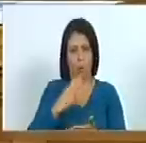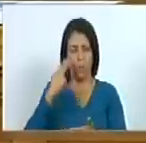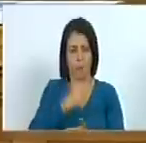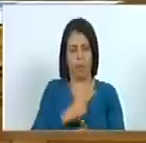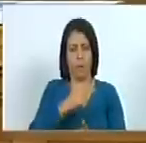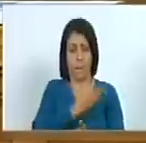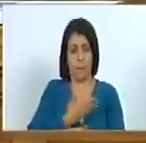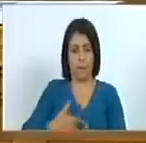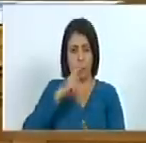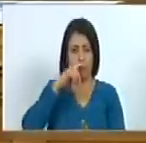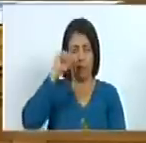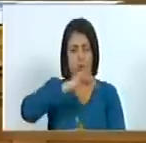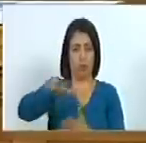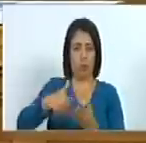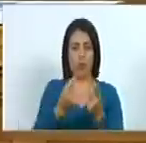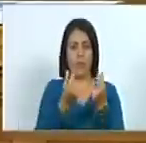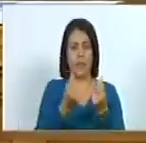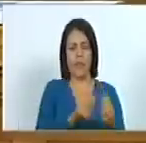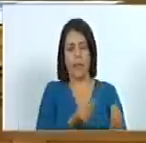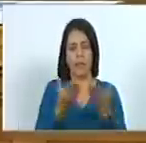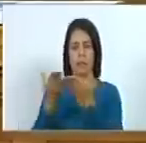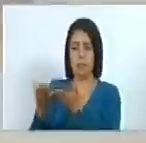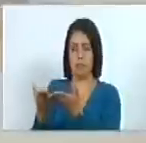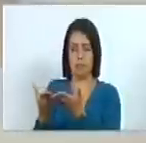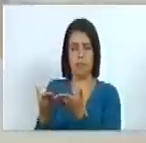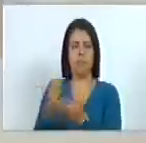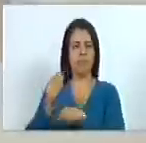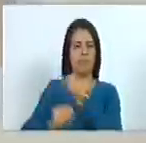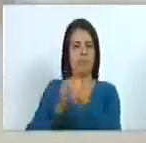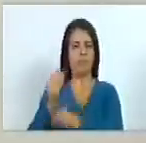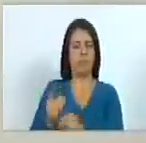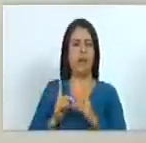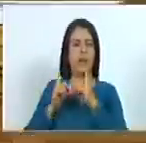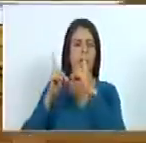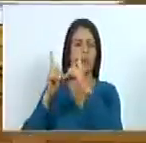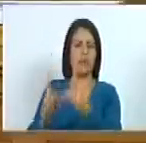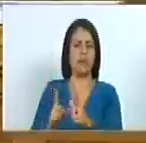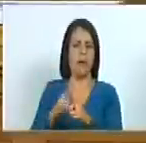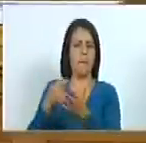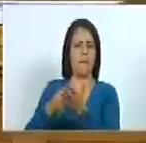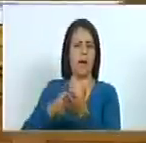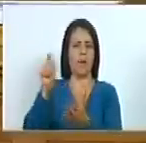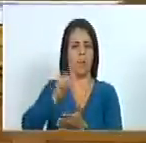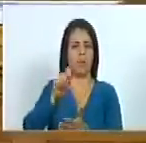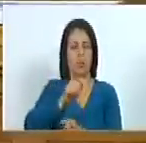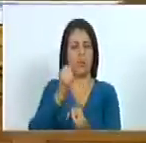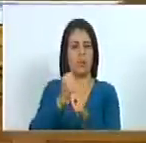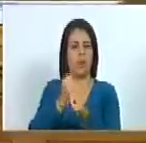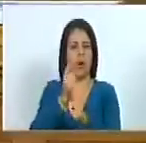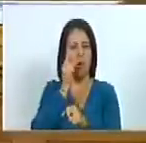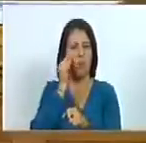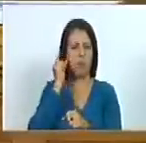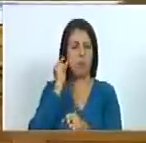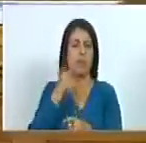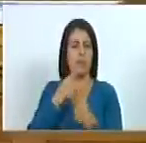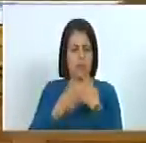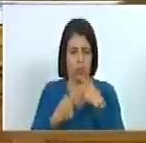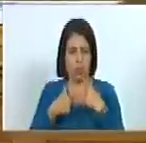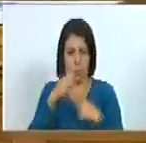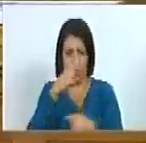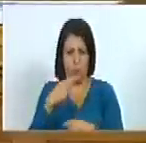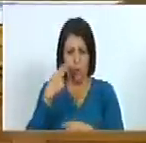a pasar. Que todo el dinero que devuelva esta señora va a ser dedicado para el salario de las trabajadoras y de los trabajadores.